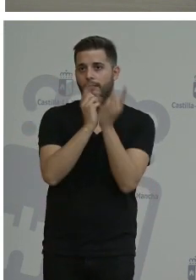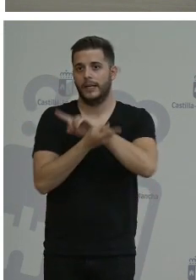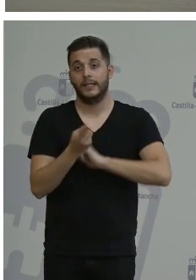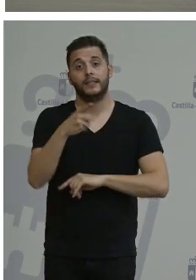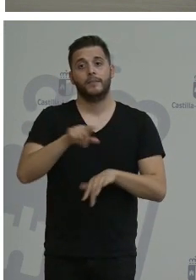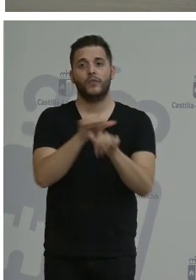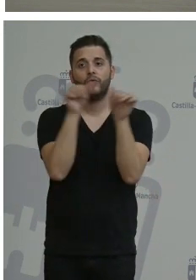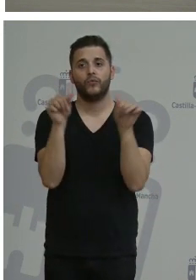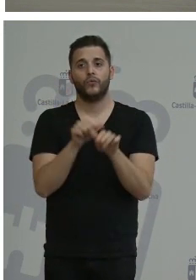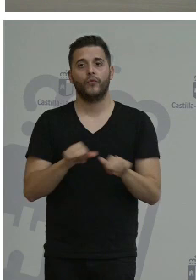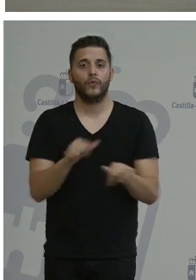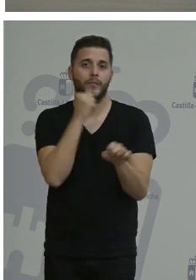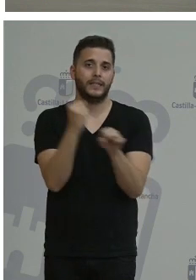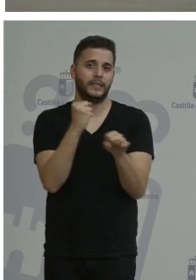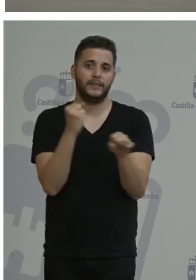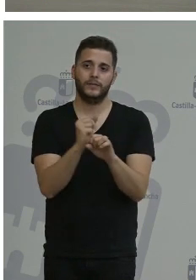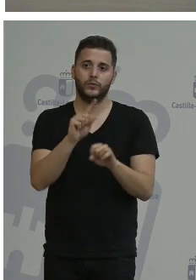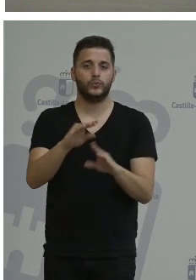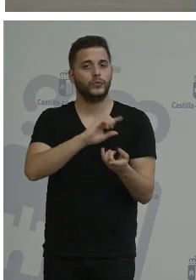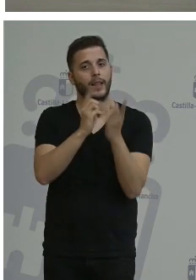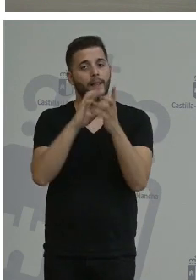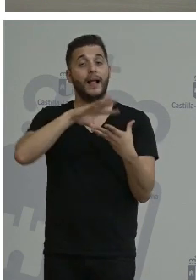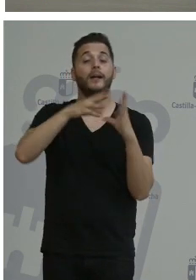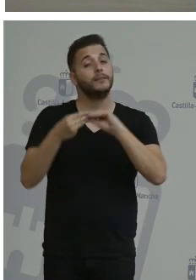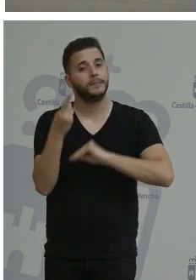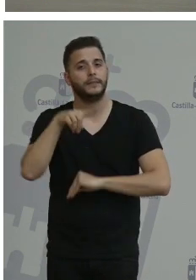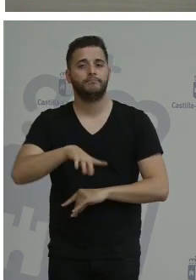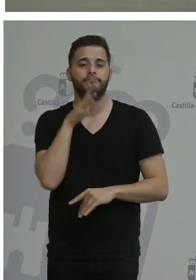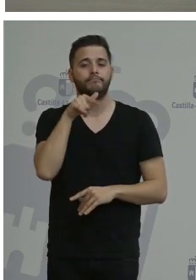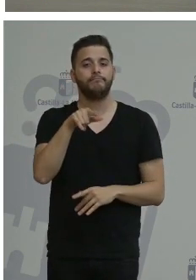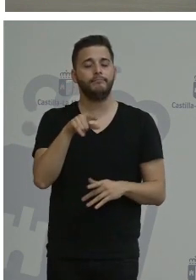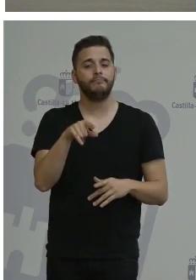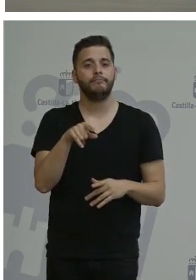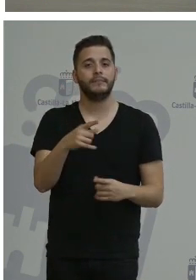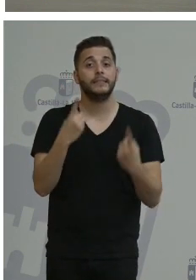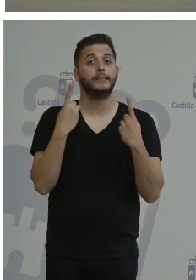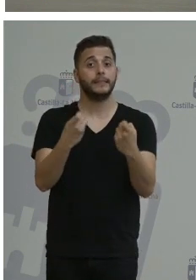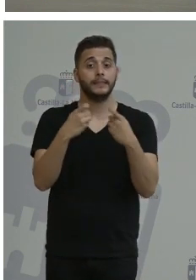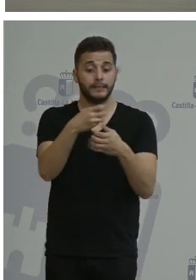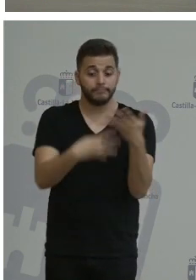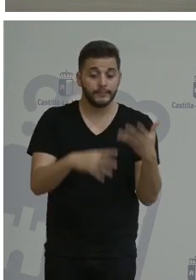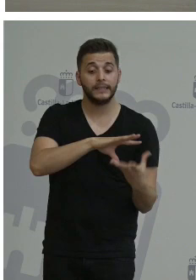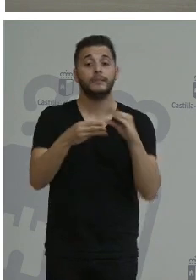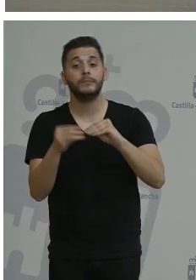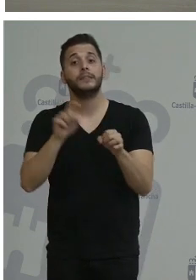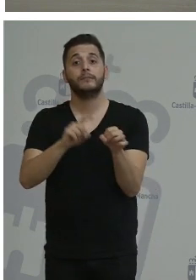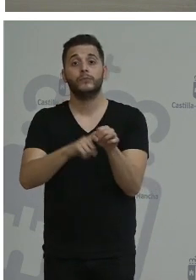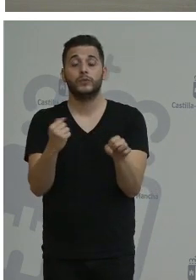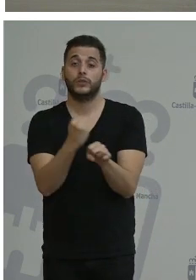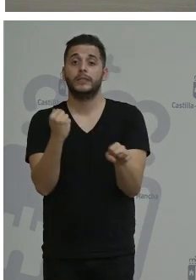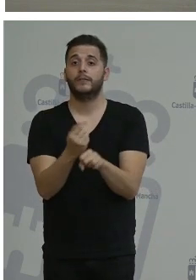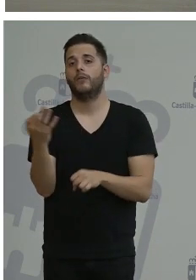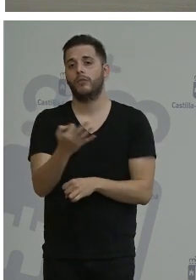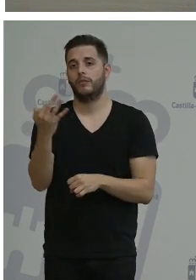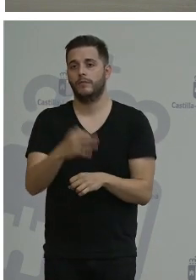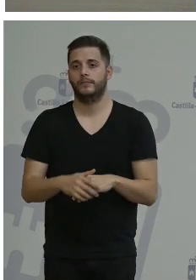forma de trabajar. Y, por tanto, esos ajustes que tienen que ser necesarios en su puesto de trabajo. Y,